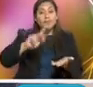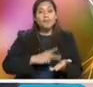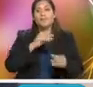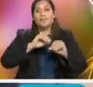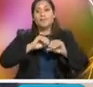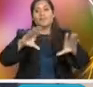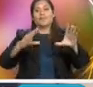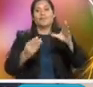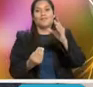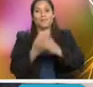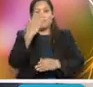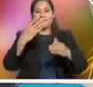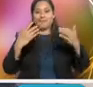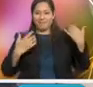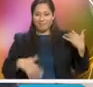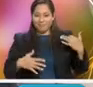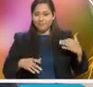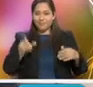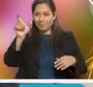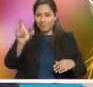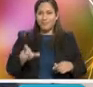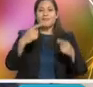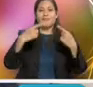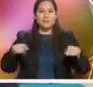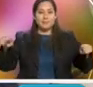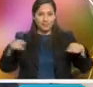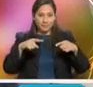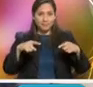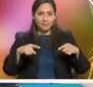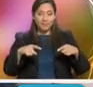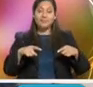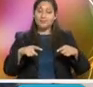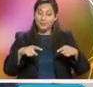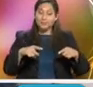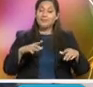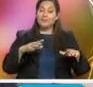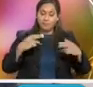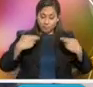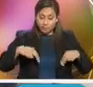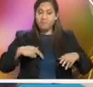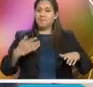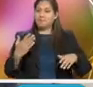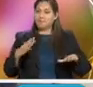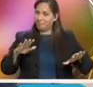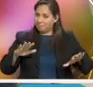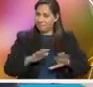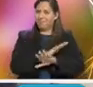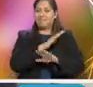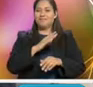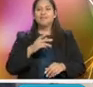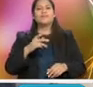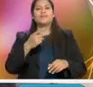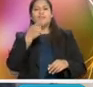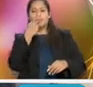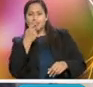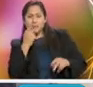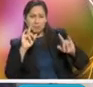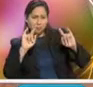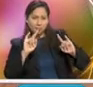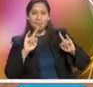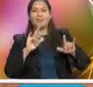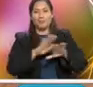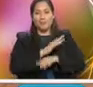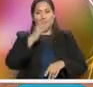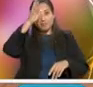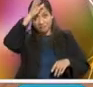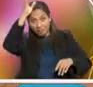lanzamiento, una nueva identidad musical. Se cambió la moda, como bien dijiste hace rato, se cambió la manera de hablar, los peinados.